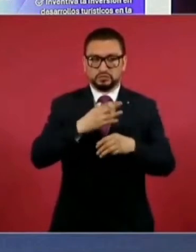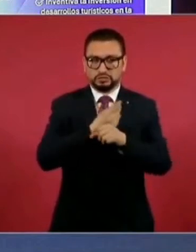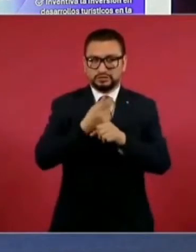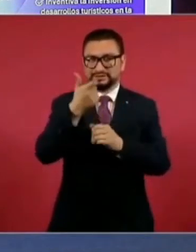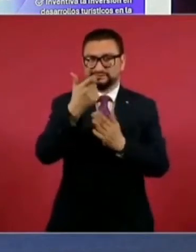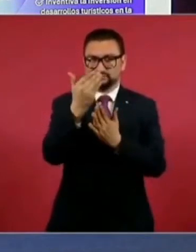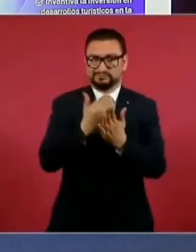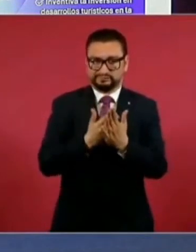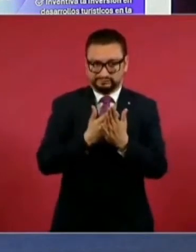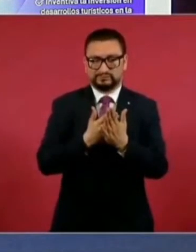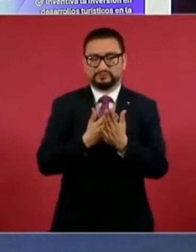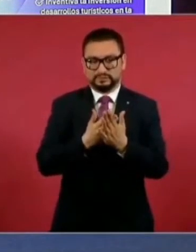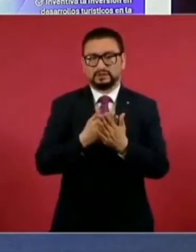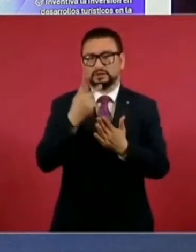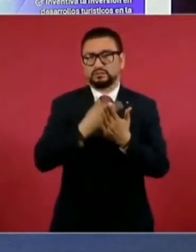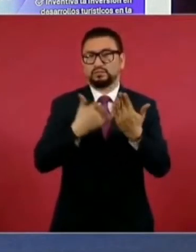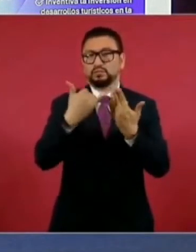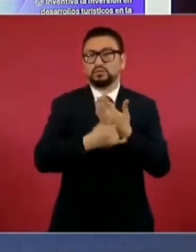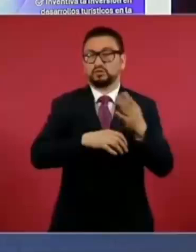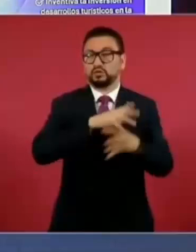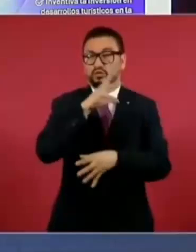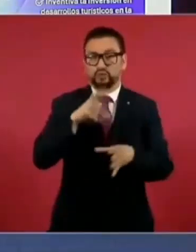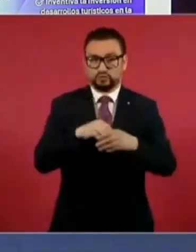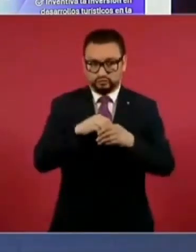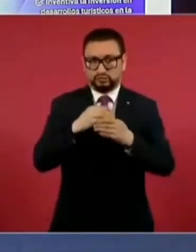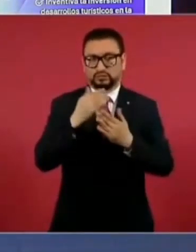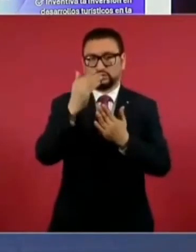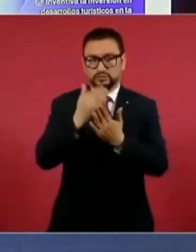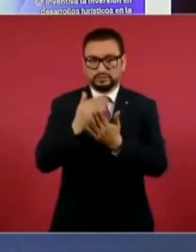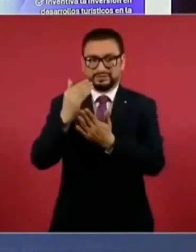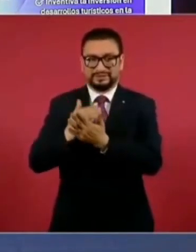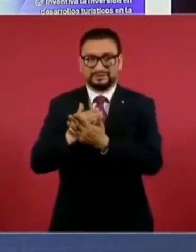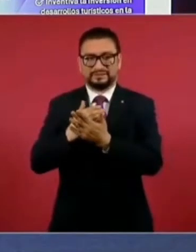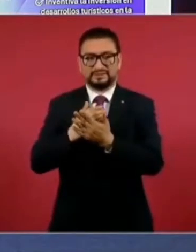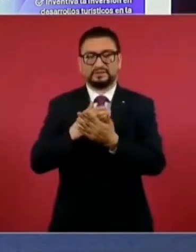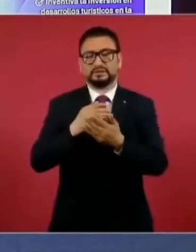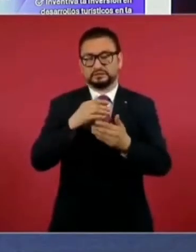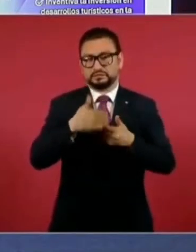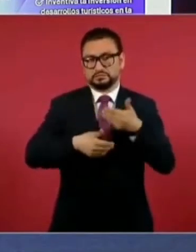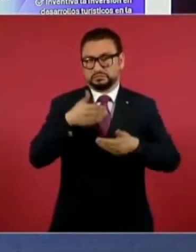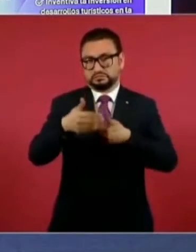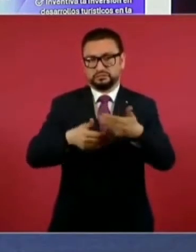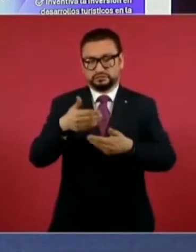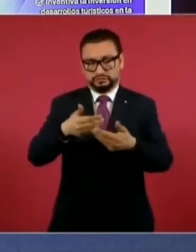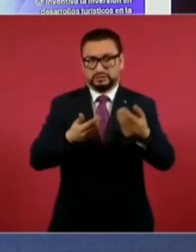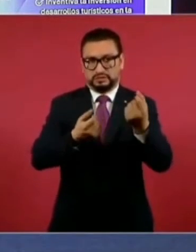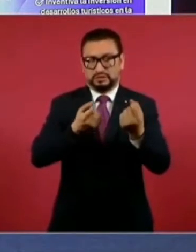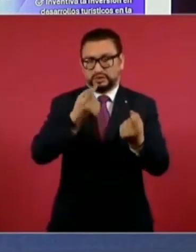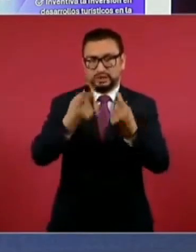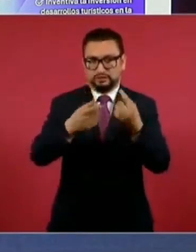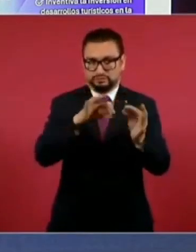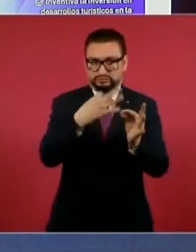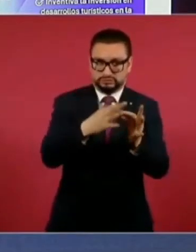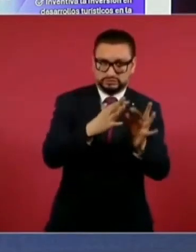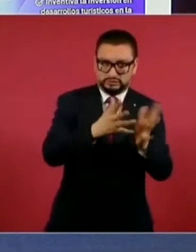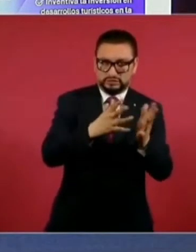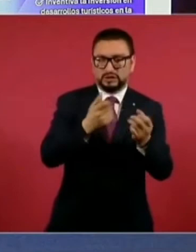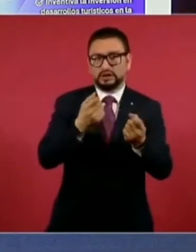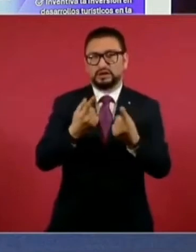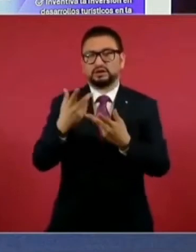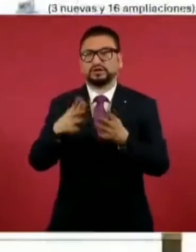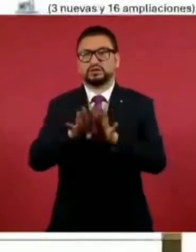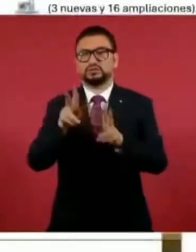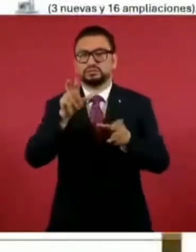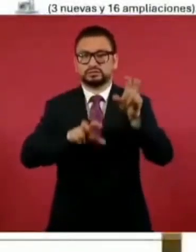costos. Todos los proyectos que se manejaron en la Baja, que están en proceso, algunos otros concluidos, hablamos de una inversión